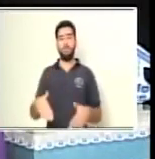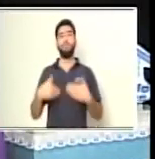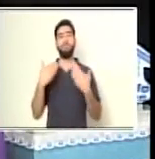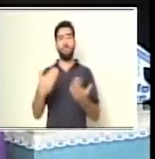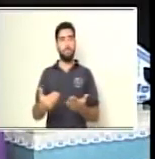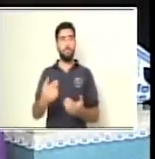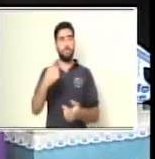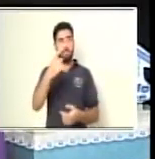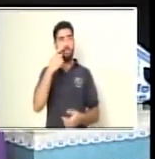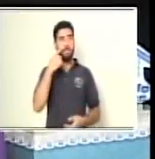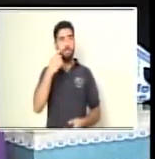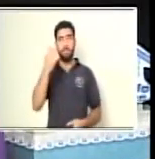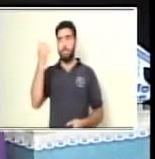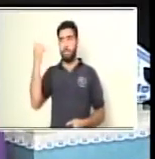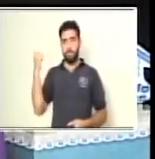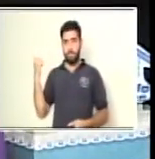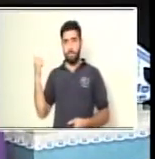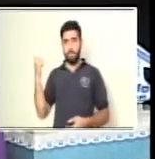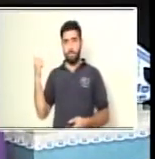link.